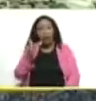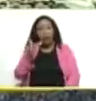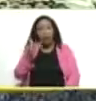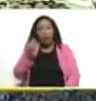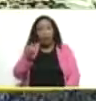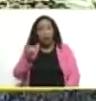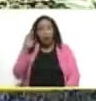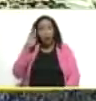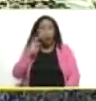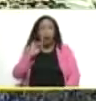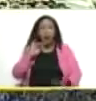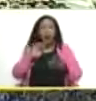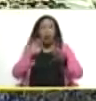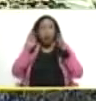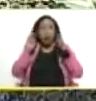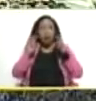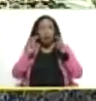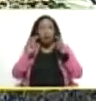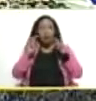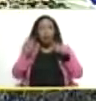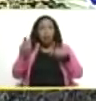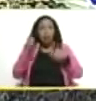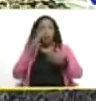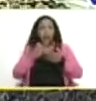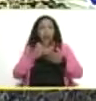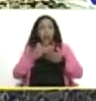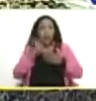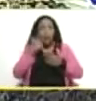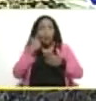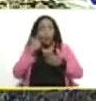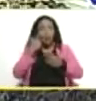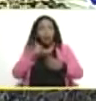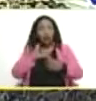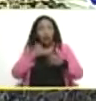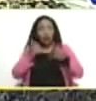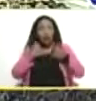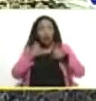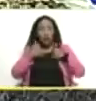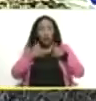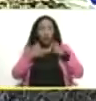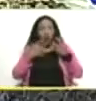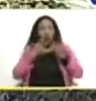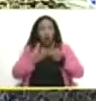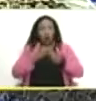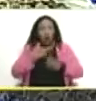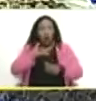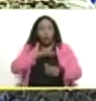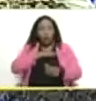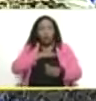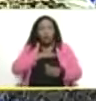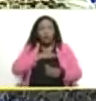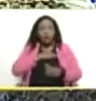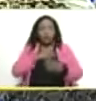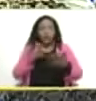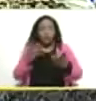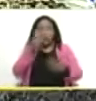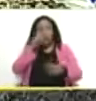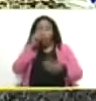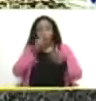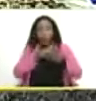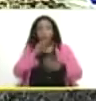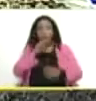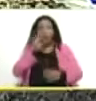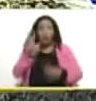Bolívar. Siempre hay que tener eso, mira aquí, presente aquí, al ladito de cada uno de nosotros. Así que año